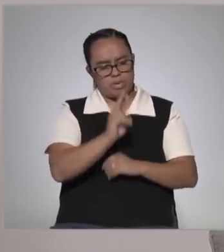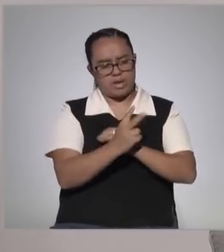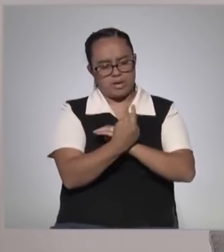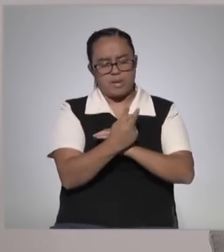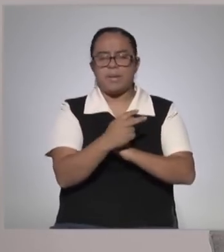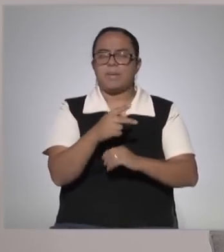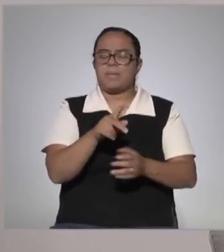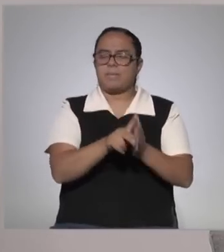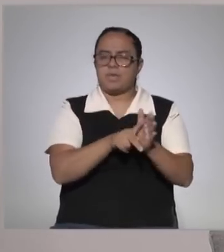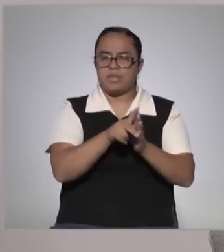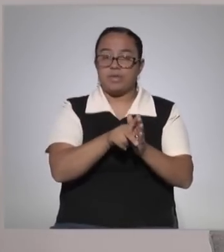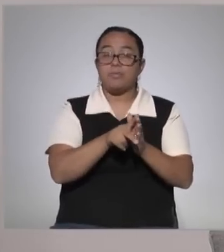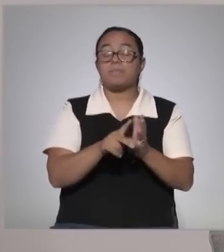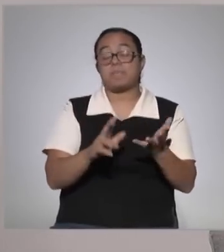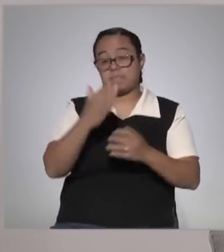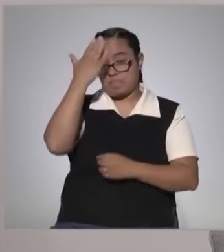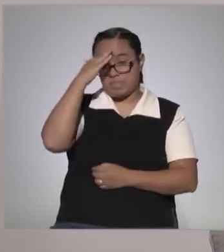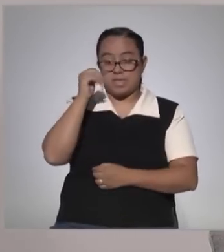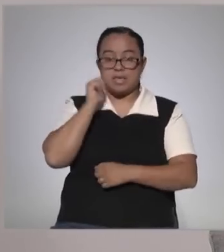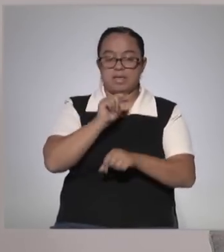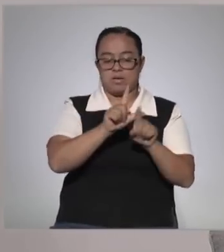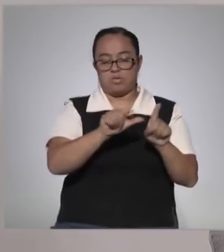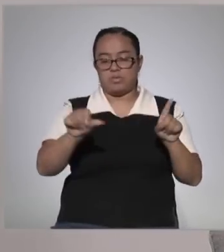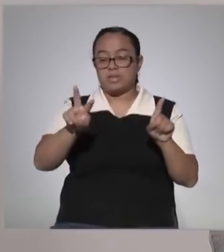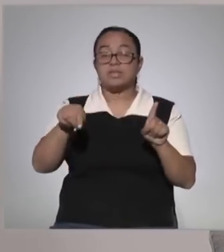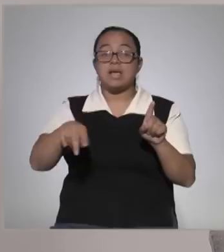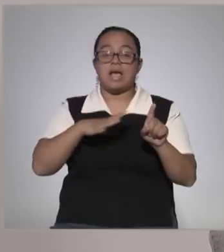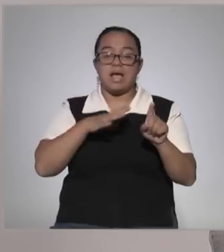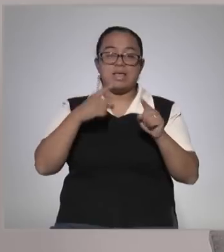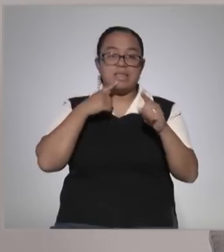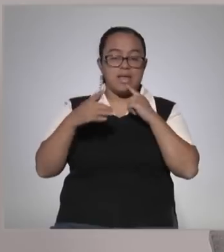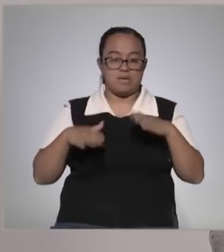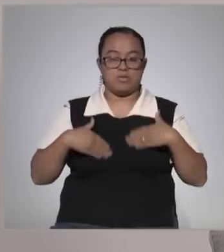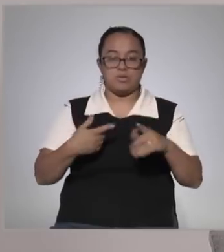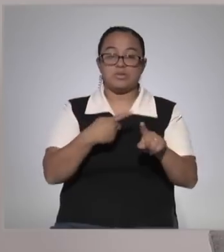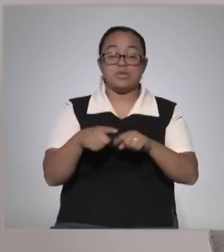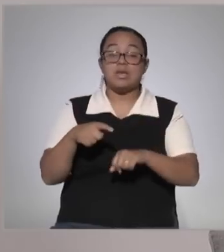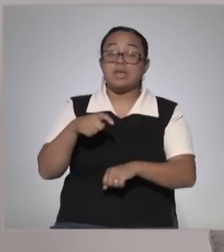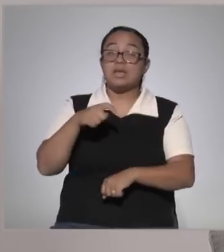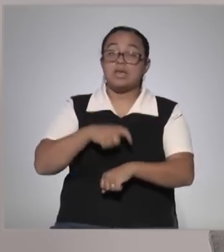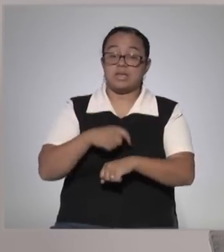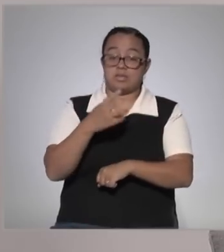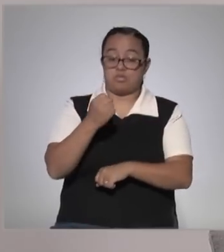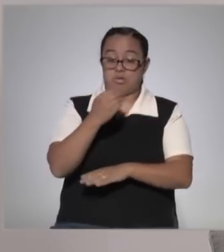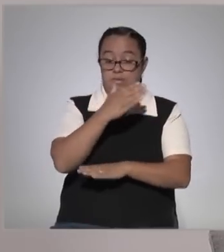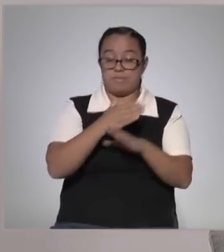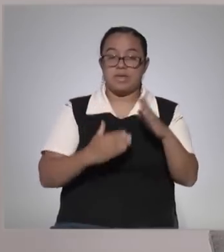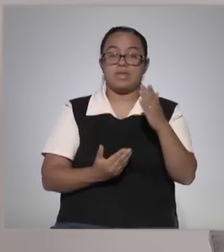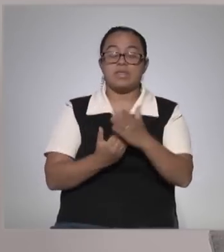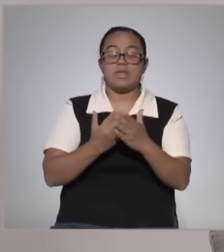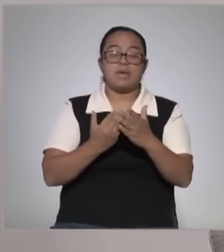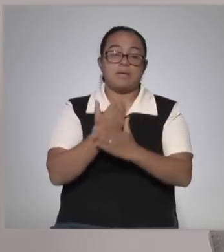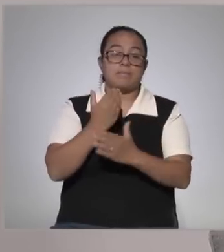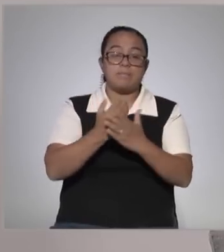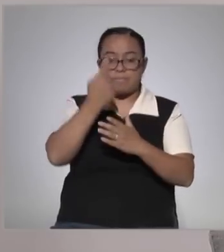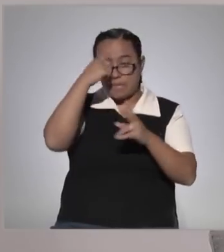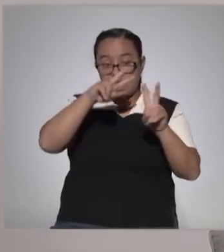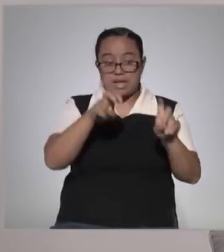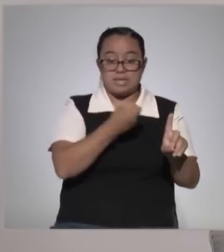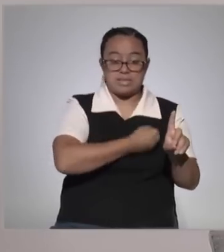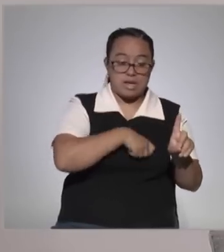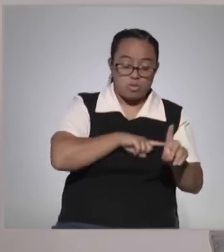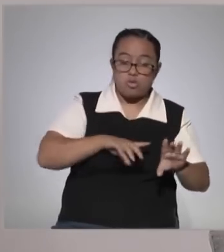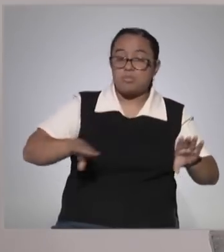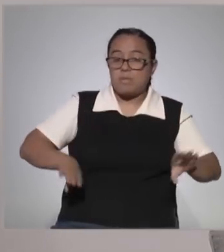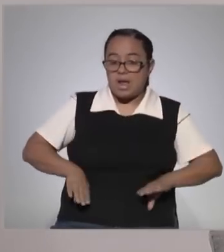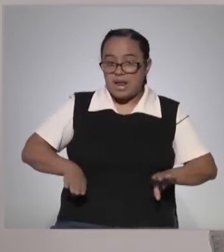saben que tenemos una cita todos los días, de lunes a viernes, en Diálogos en Confianza, en punto de las 9:30, para tratar temas desde salud,